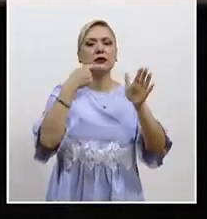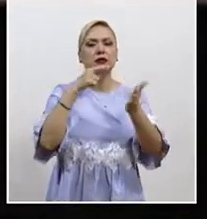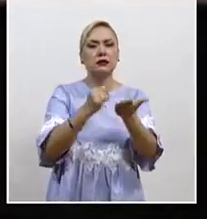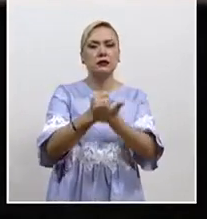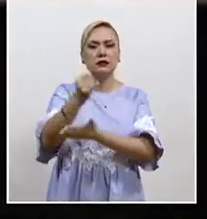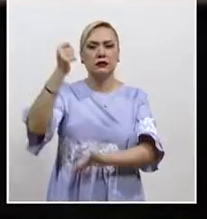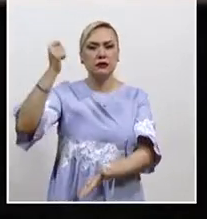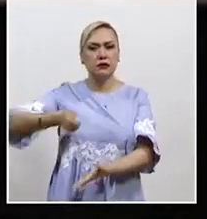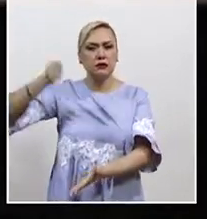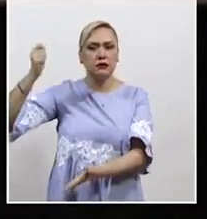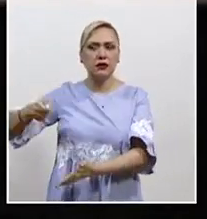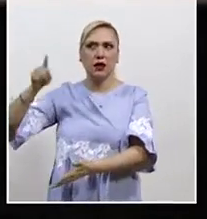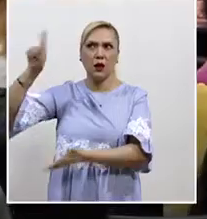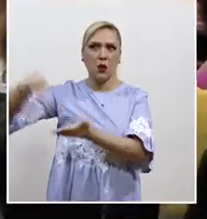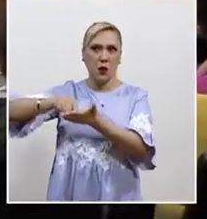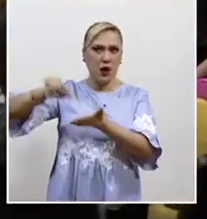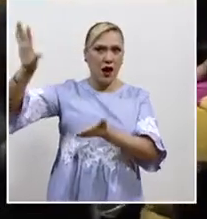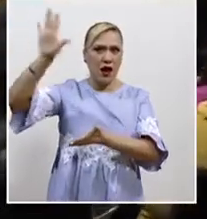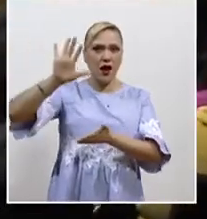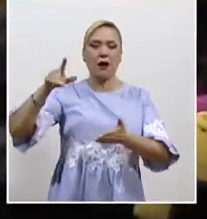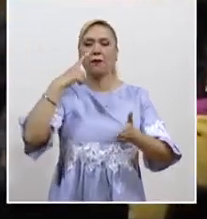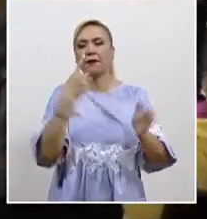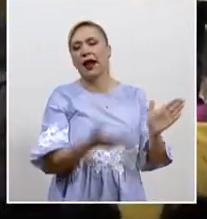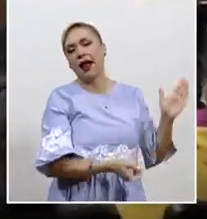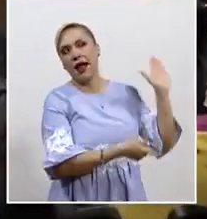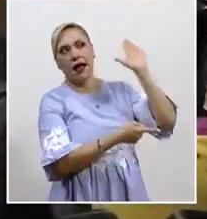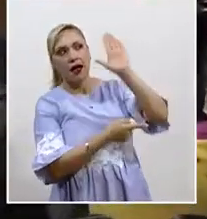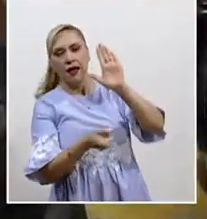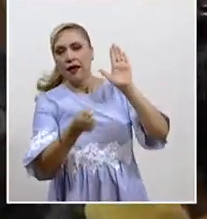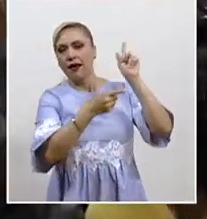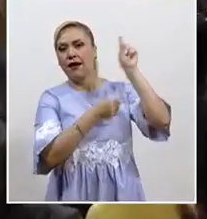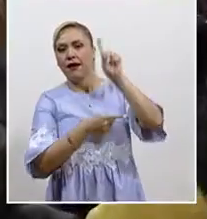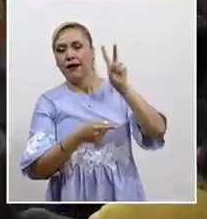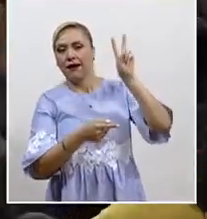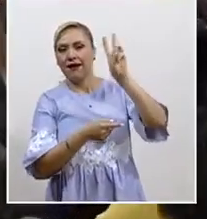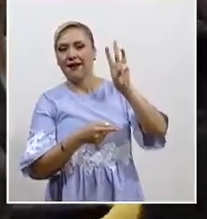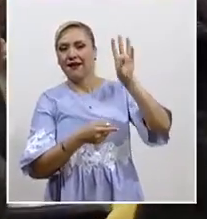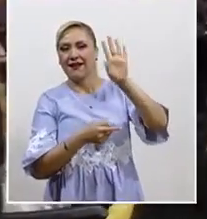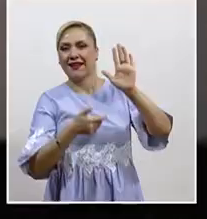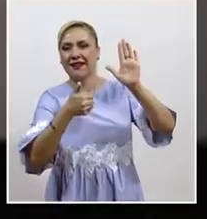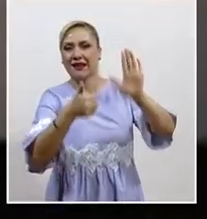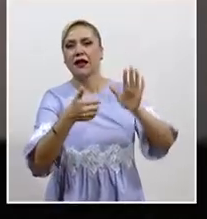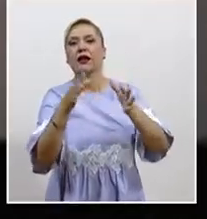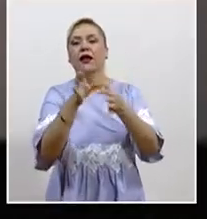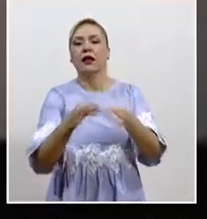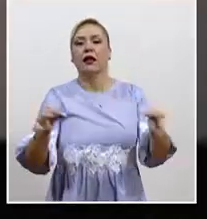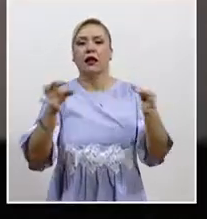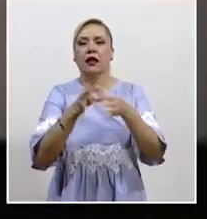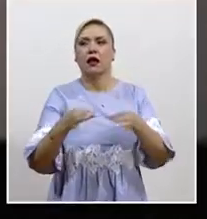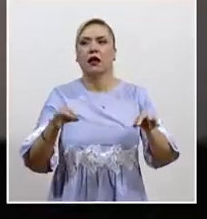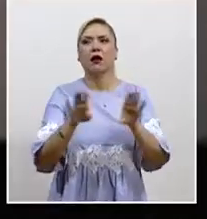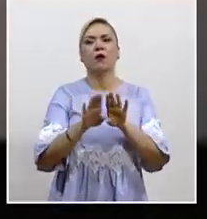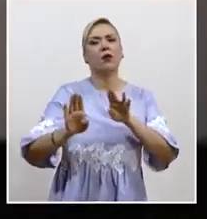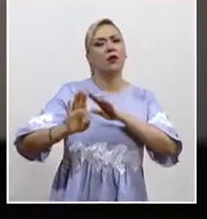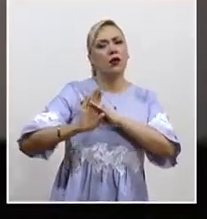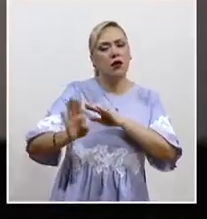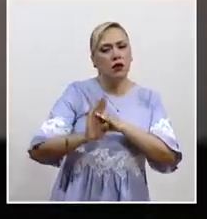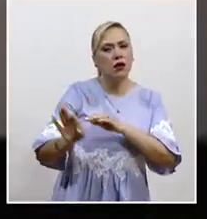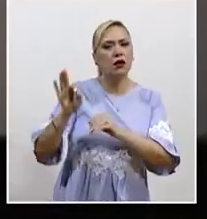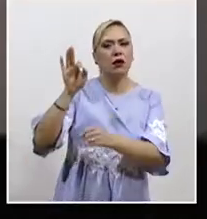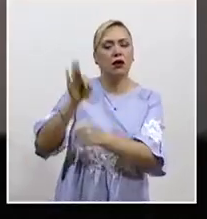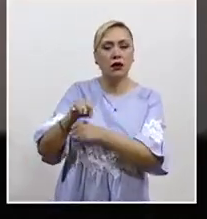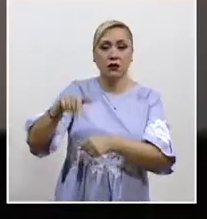federales de ese circuito al exponer una sentencia que amparado personas migrantes aseguró que el poder judicial federal